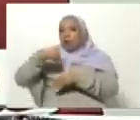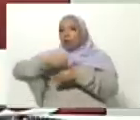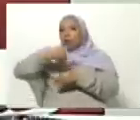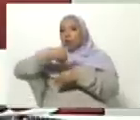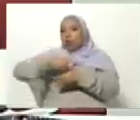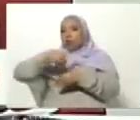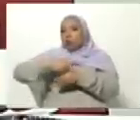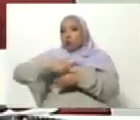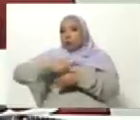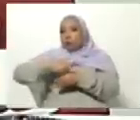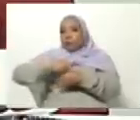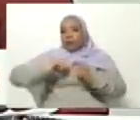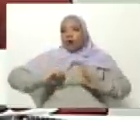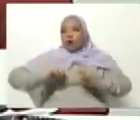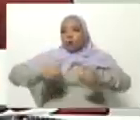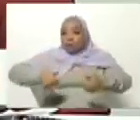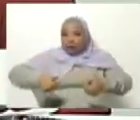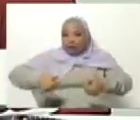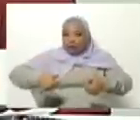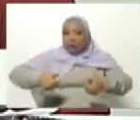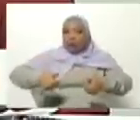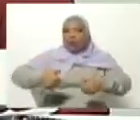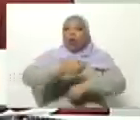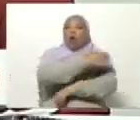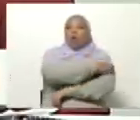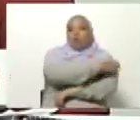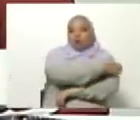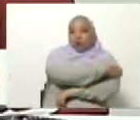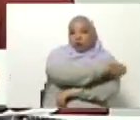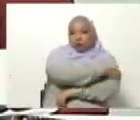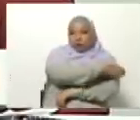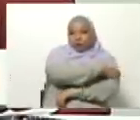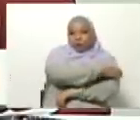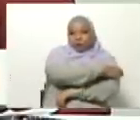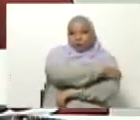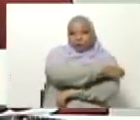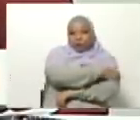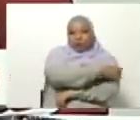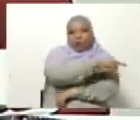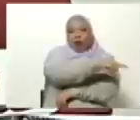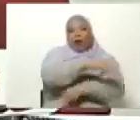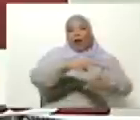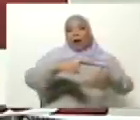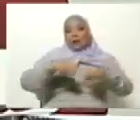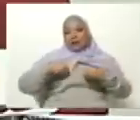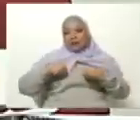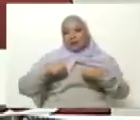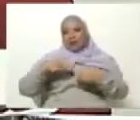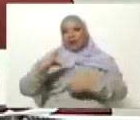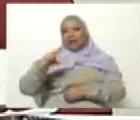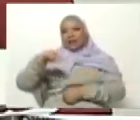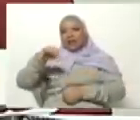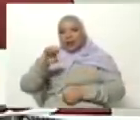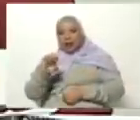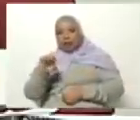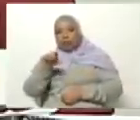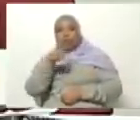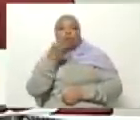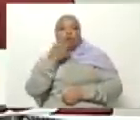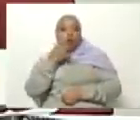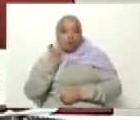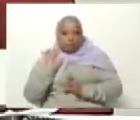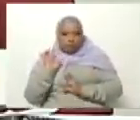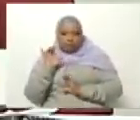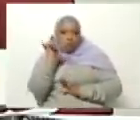radica principalmente en que la derecha venezolana reconoce al CNE solo si ella gana. Cuando